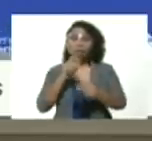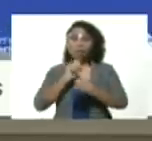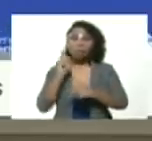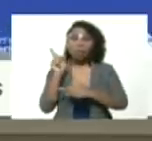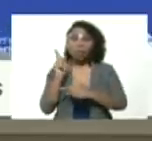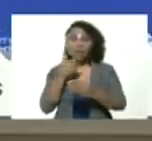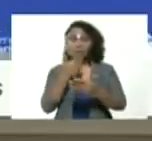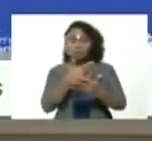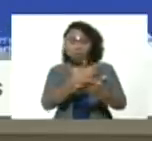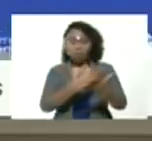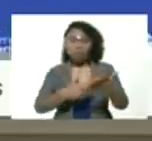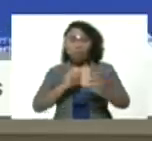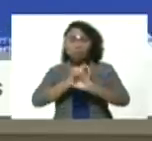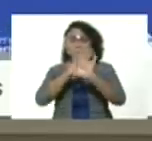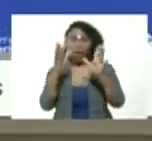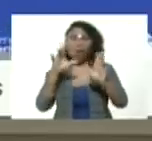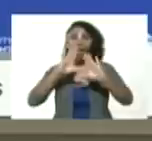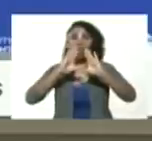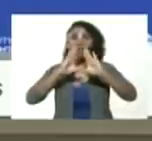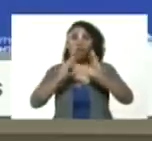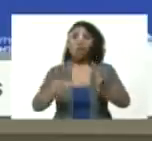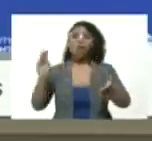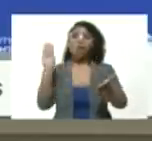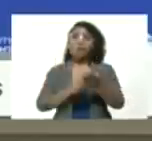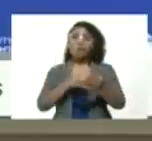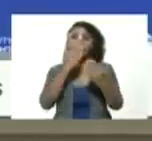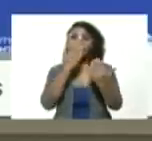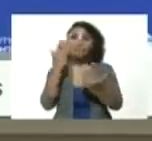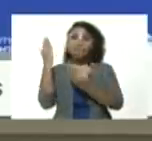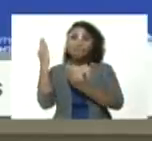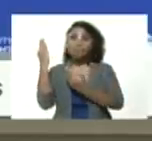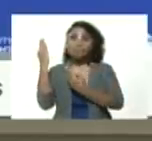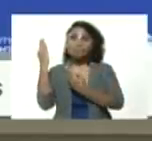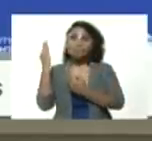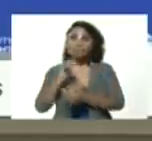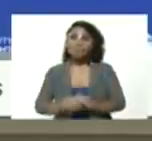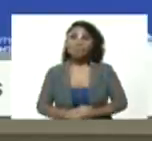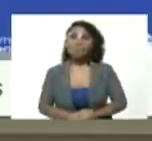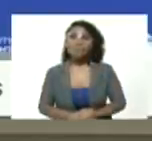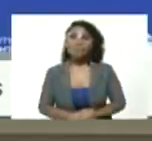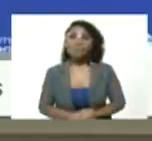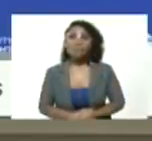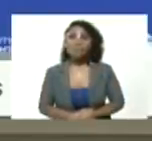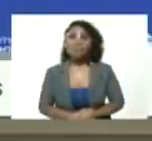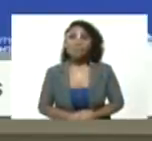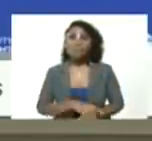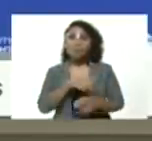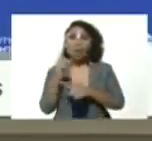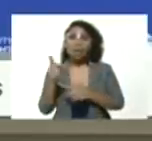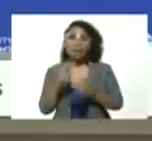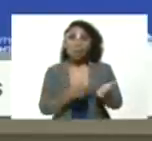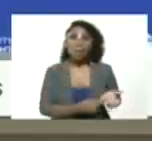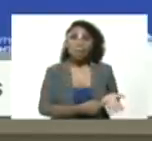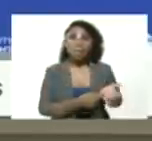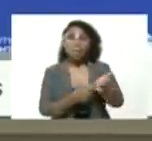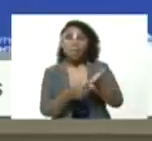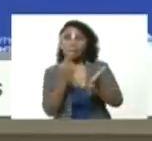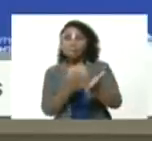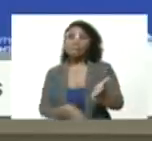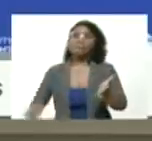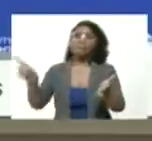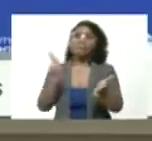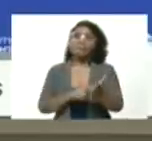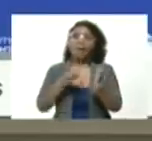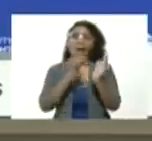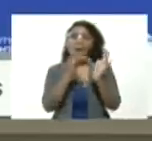claro. Confesión, nuevamente, William Castillo. Esto se presentó, repito, en abril